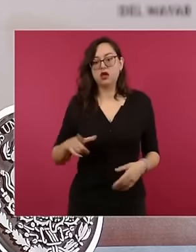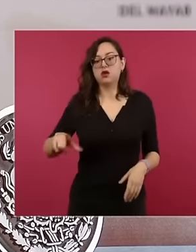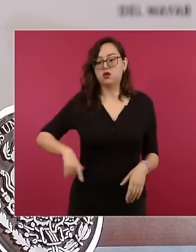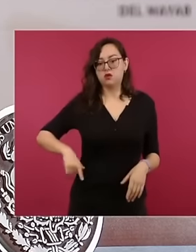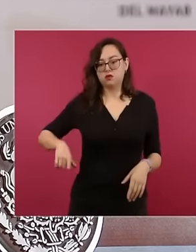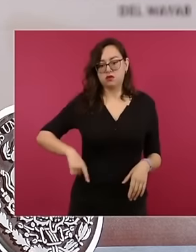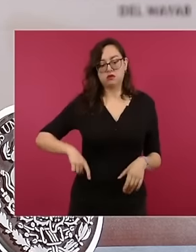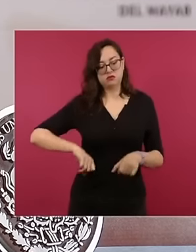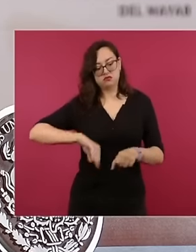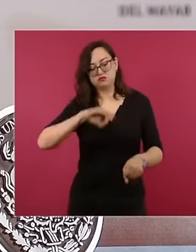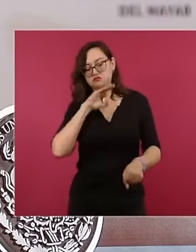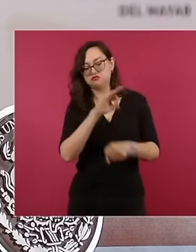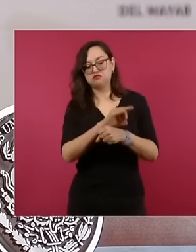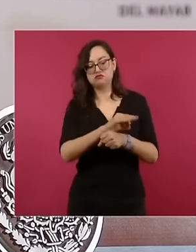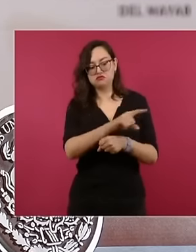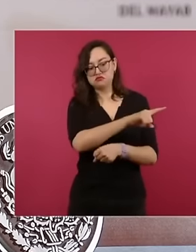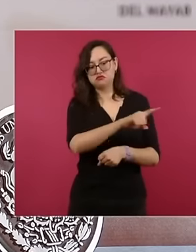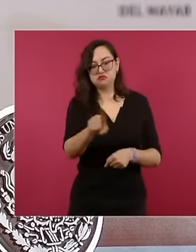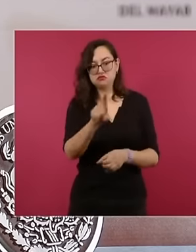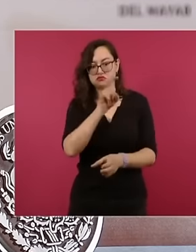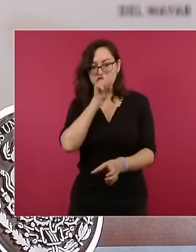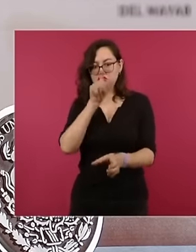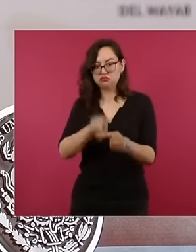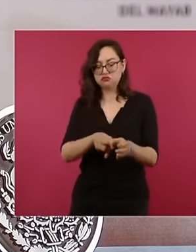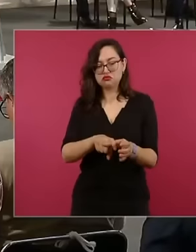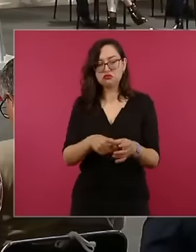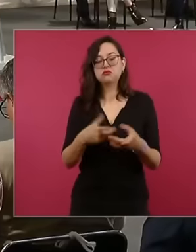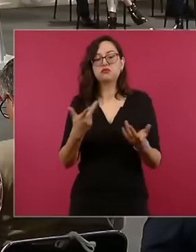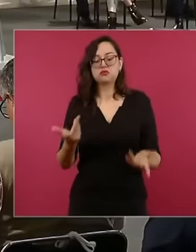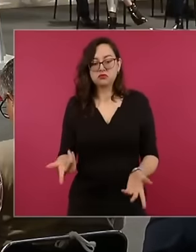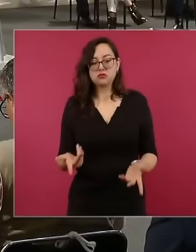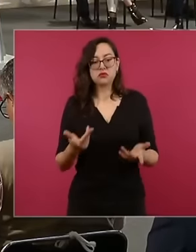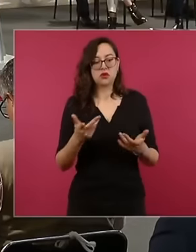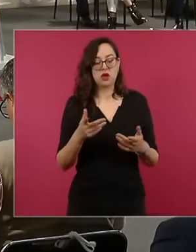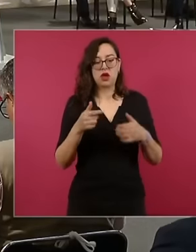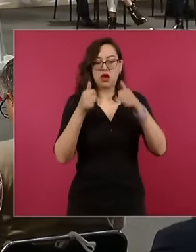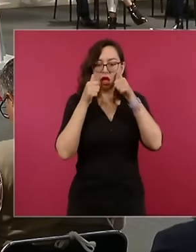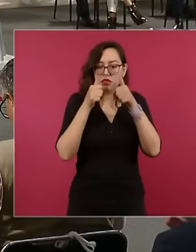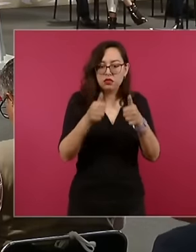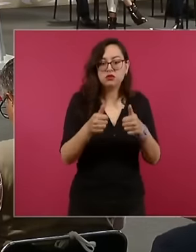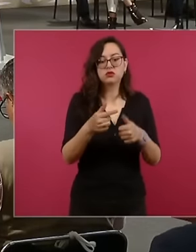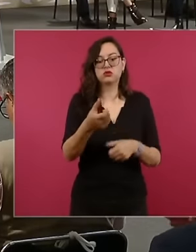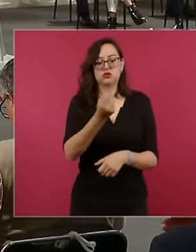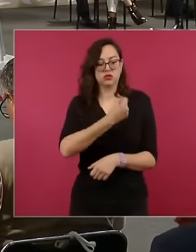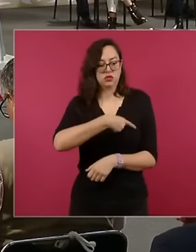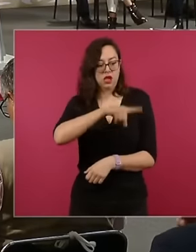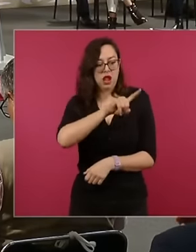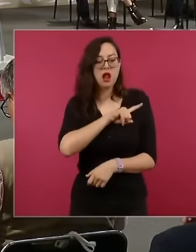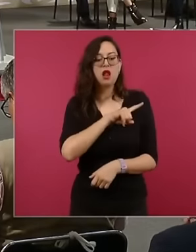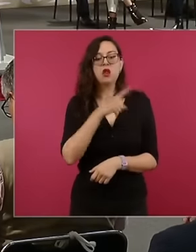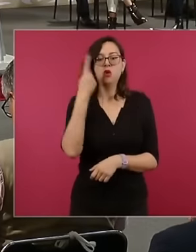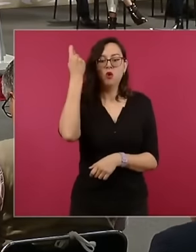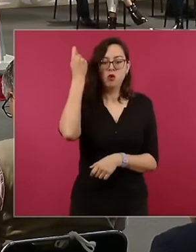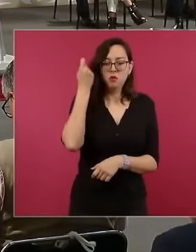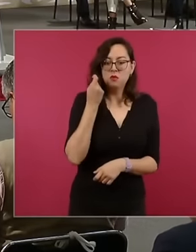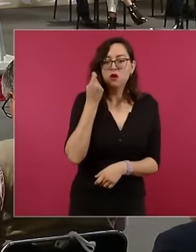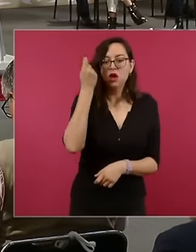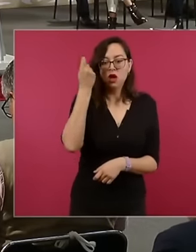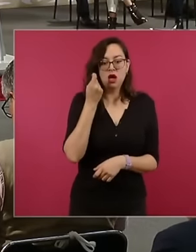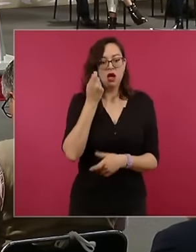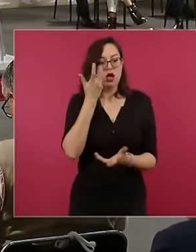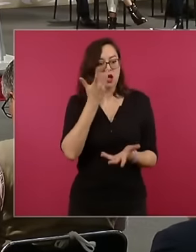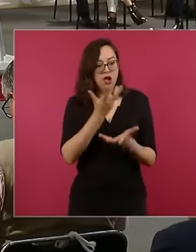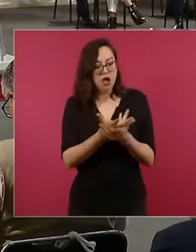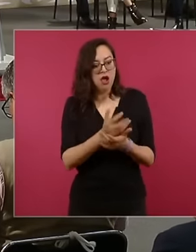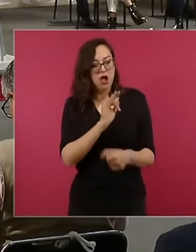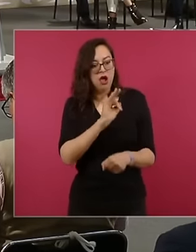las diferentes, toda la cobertura de aseguramiento, atención médica, la pensión, incapacidades, riesgos de trabajo,